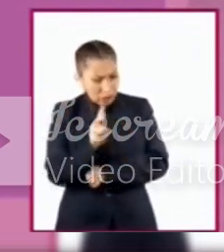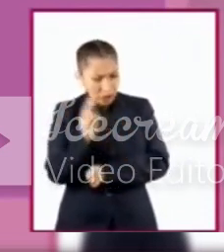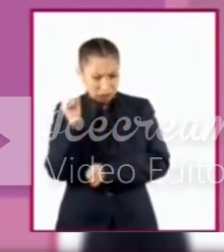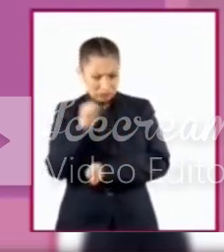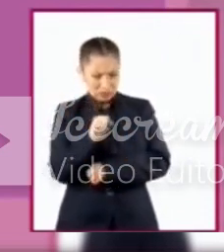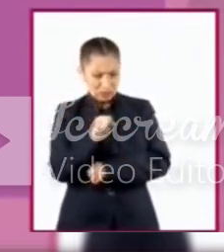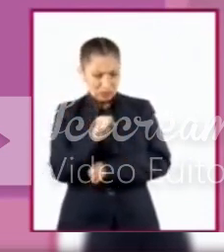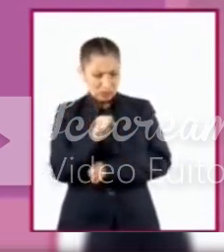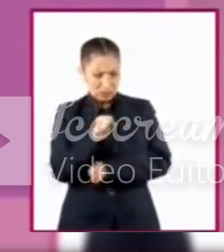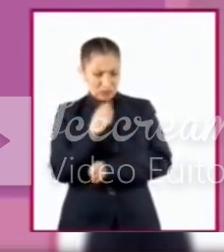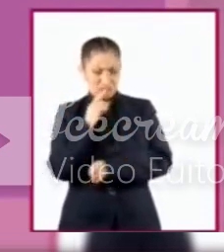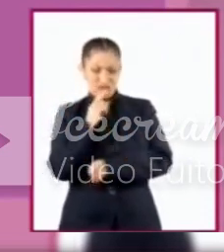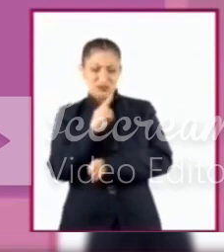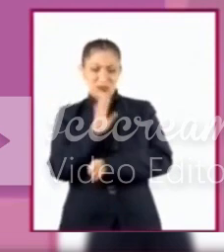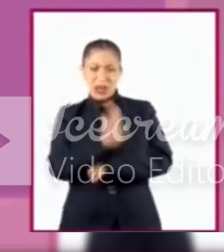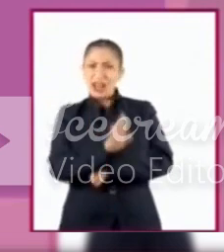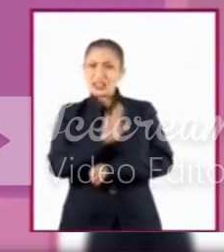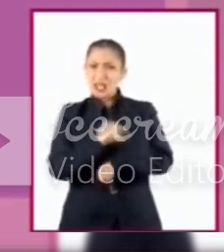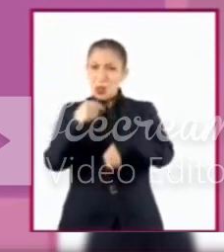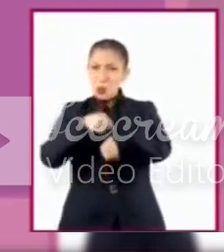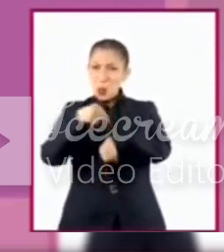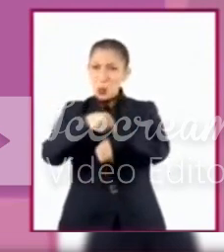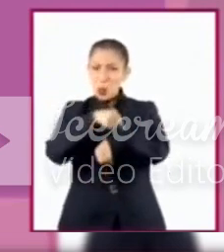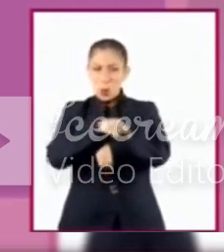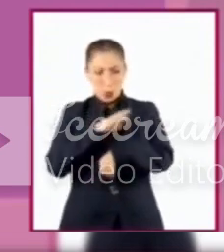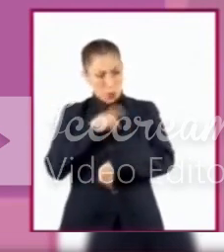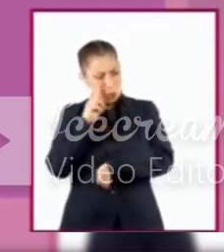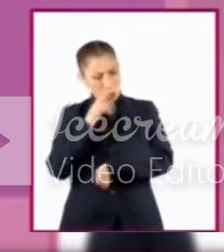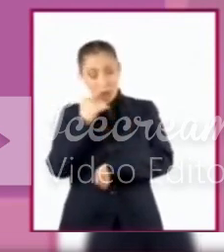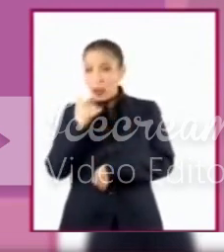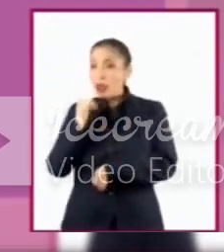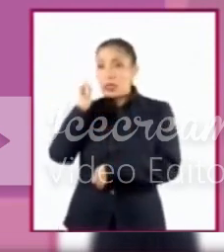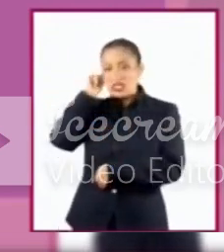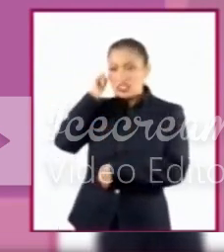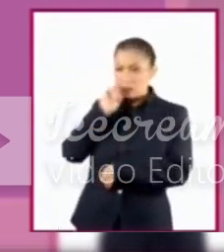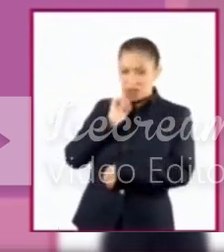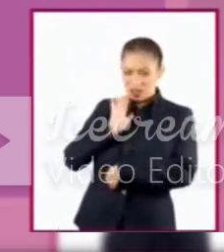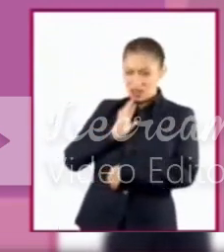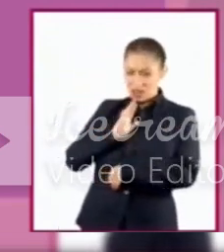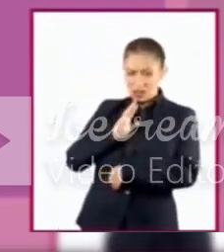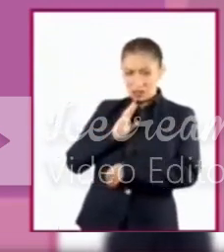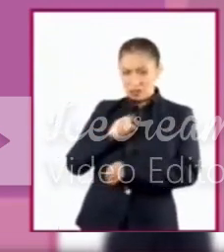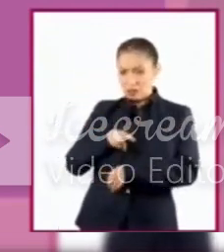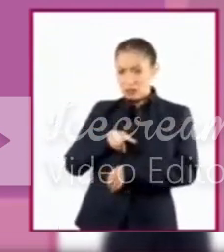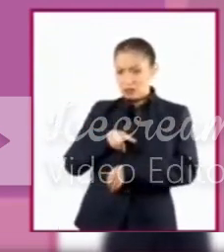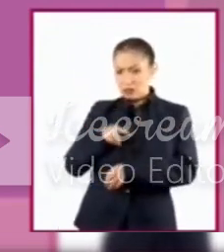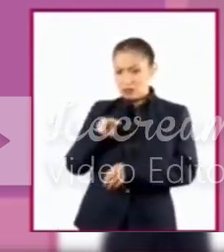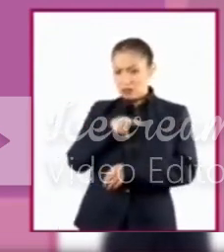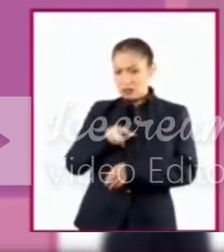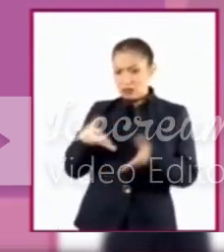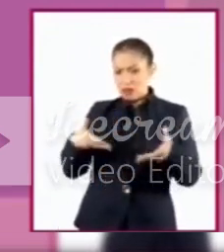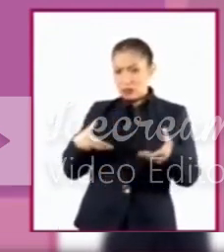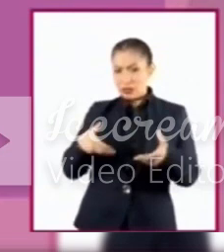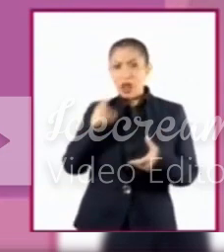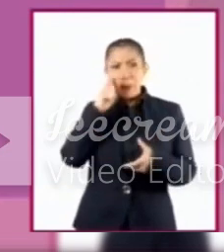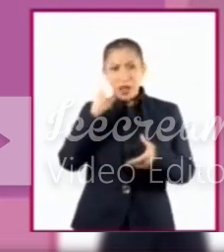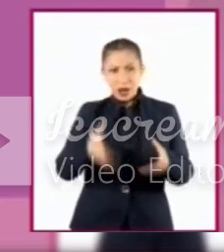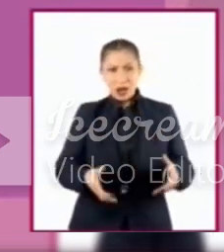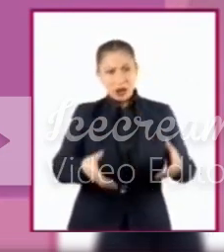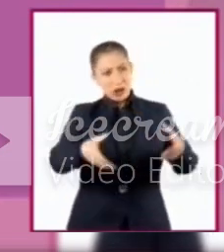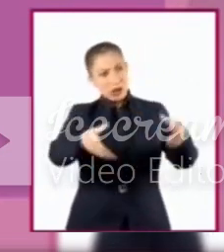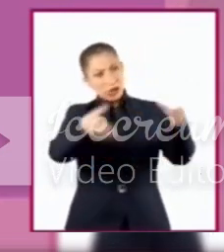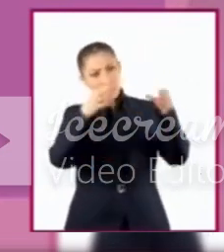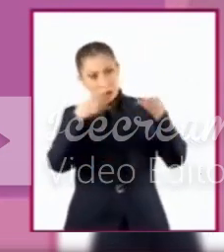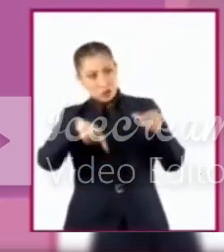dobló a su vez. «Parecen picaduras», murmuró la sirvienta después de un rato de inmóvil observación. «Levántelo a la